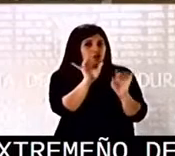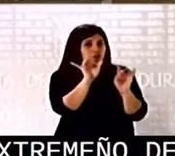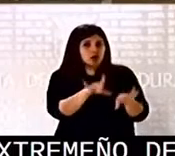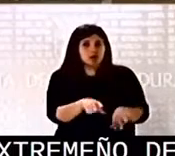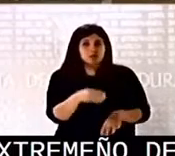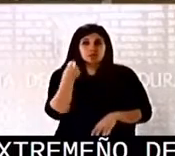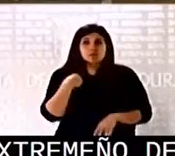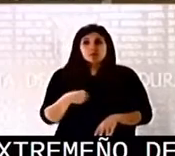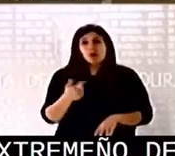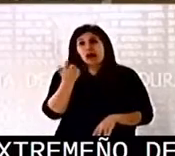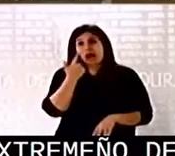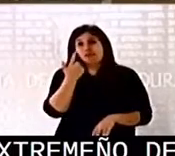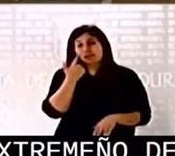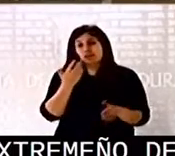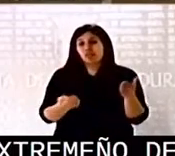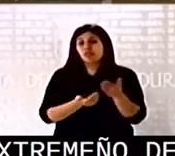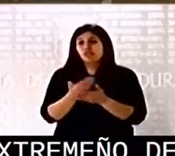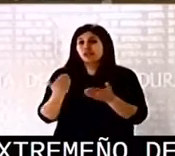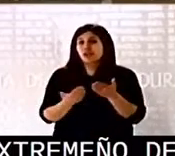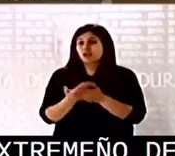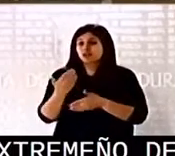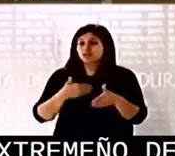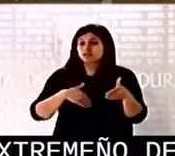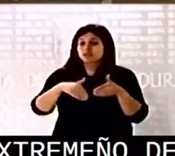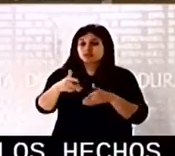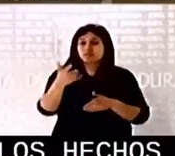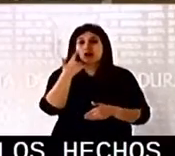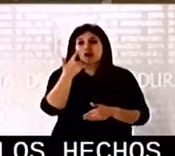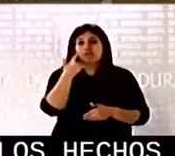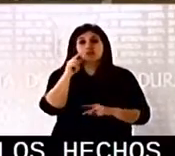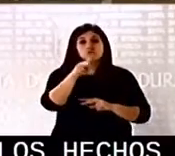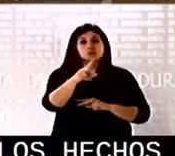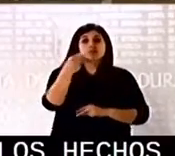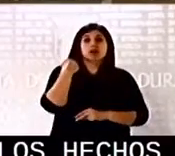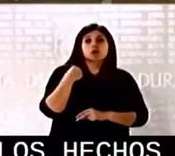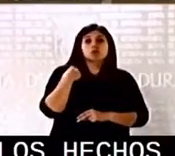En los próximos días los hechos del Servicio Extremeño de Salud